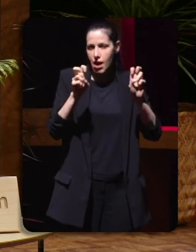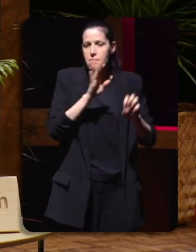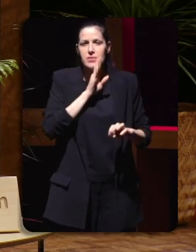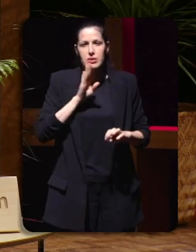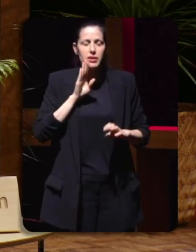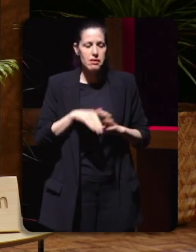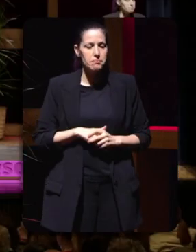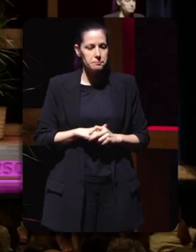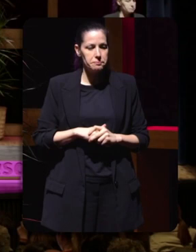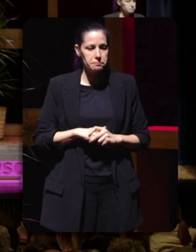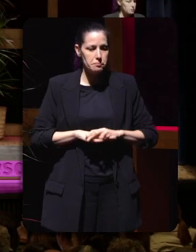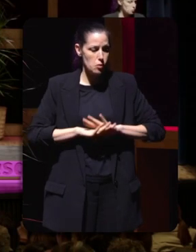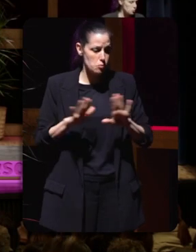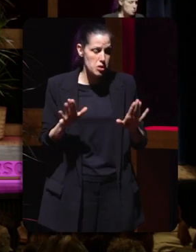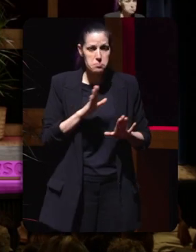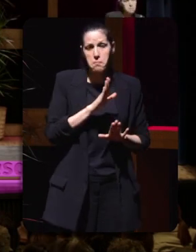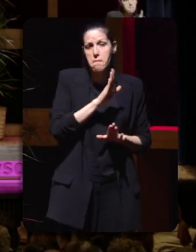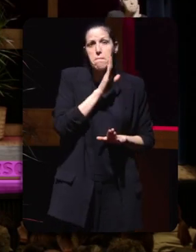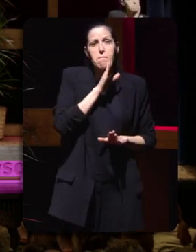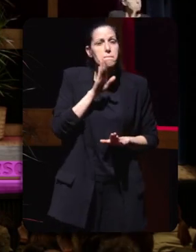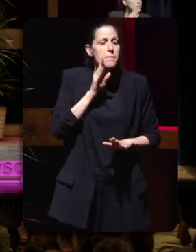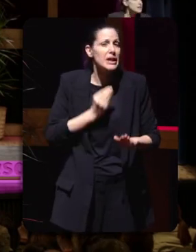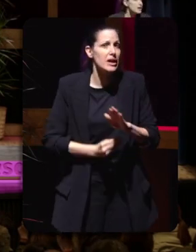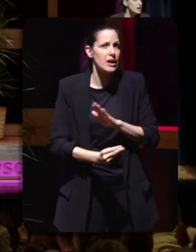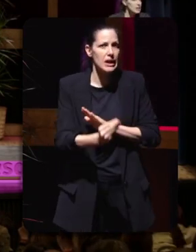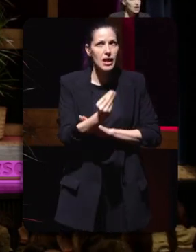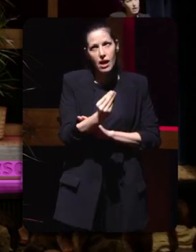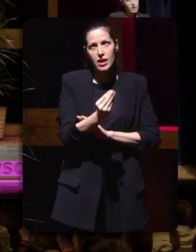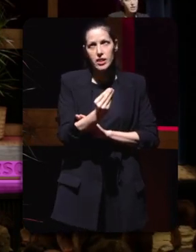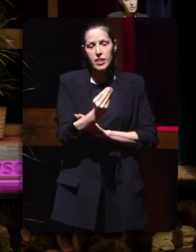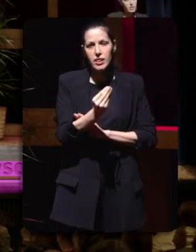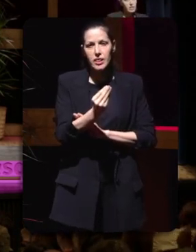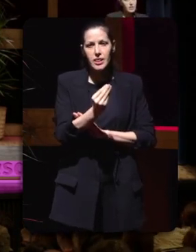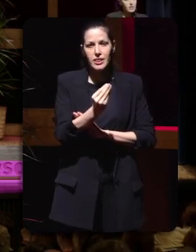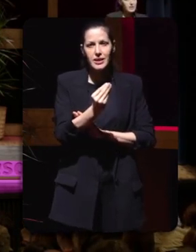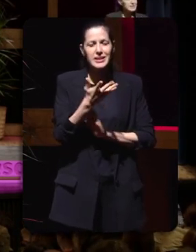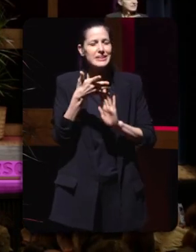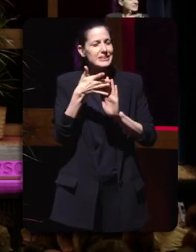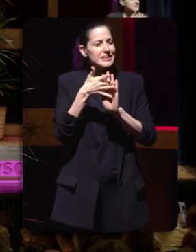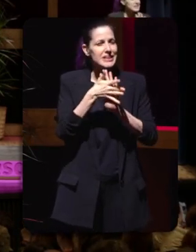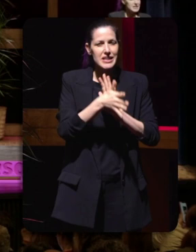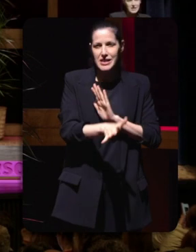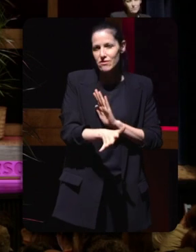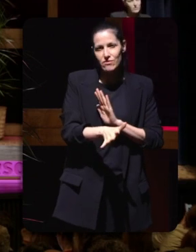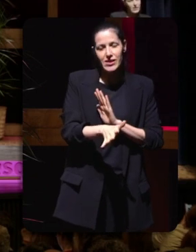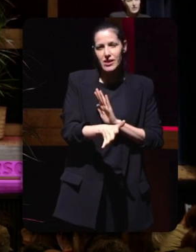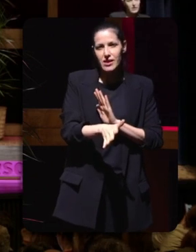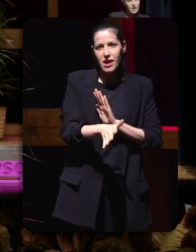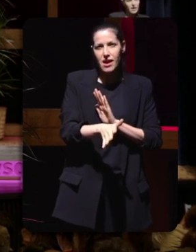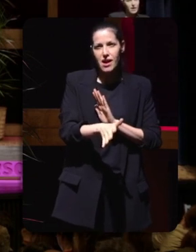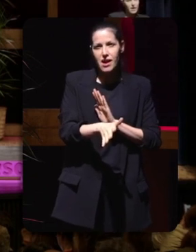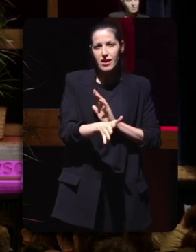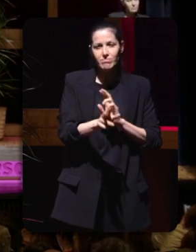bueno maternidad es un gran gran gran melón que nos afecta